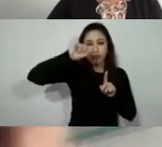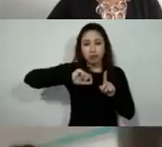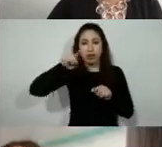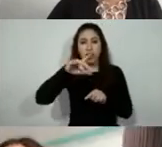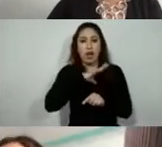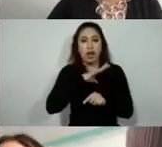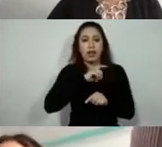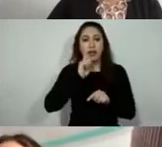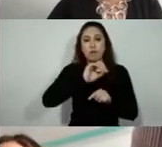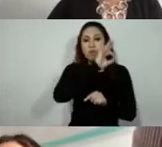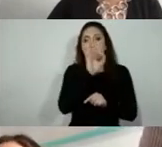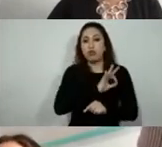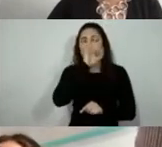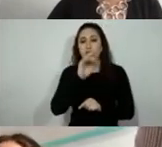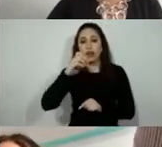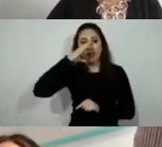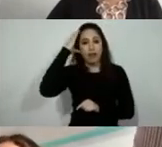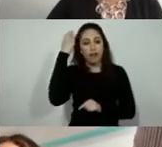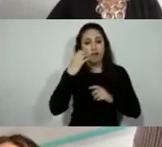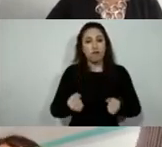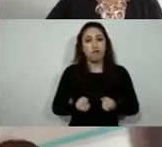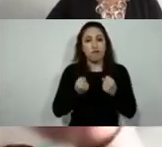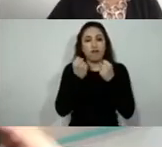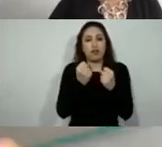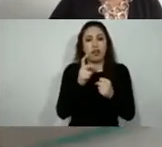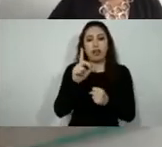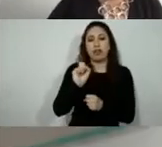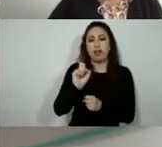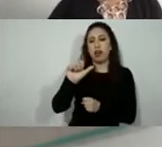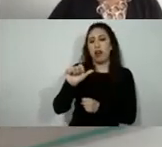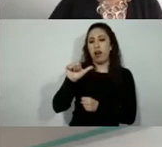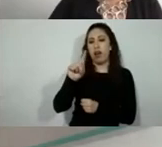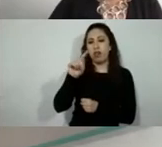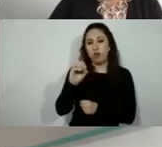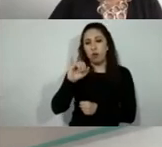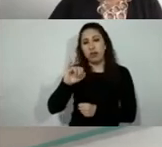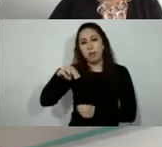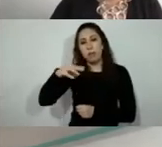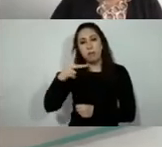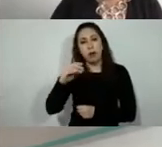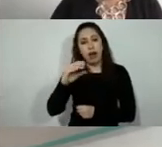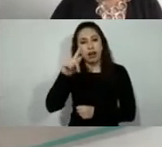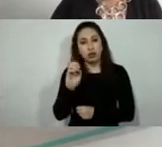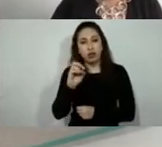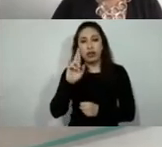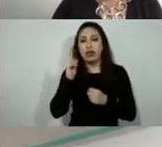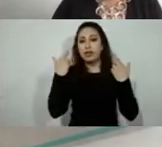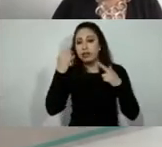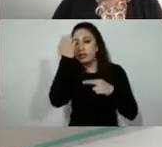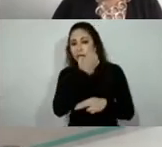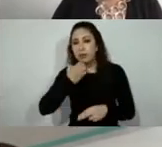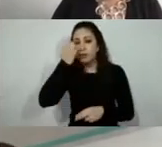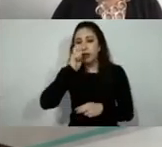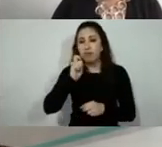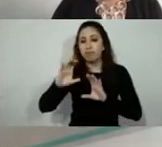delitos de alto impacto. Nos estamos refiriendo a los delitos de alto impacto por cada 100,000 habitantes.